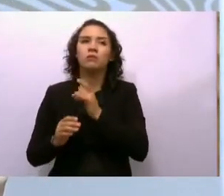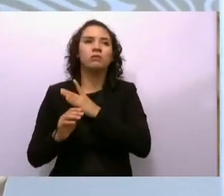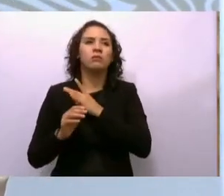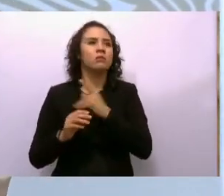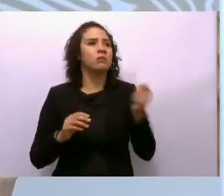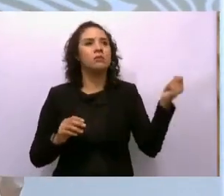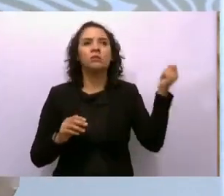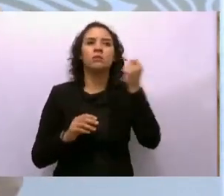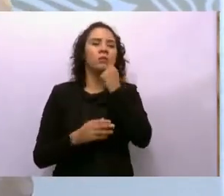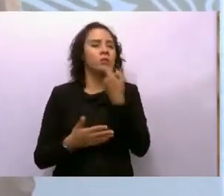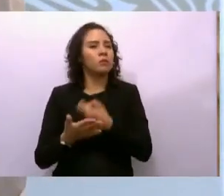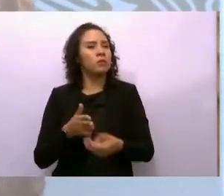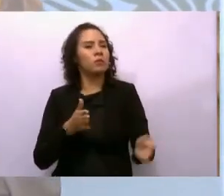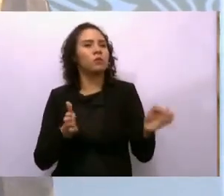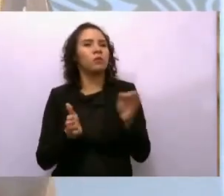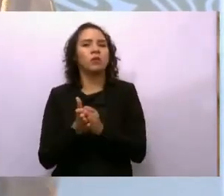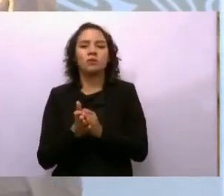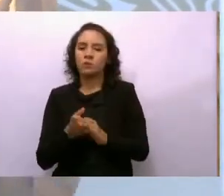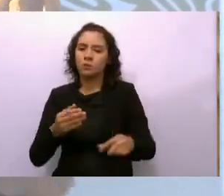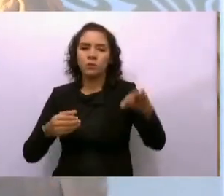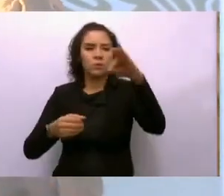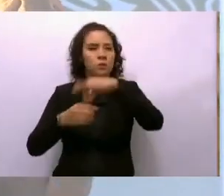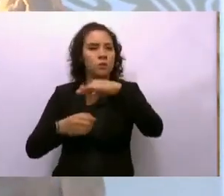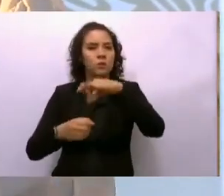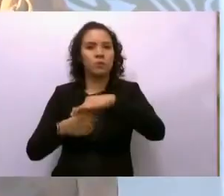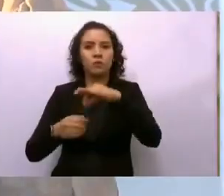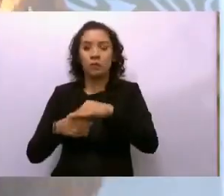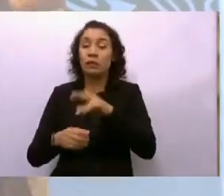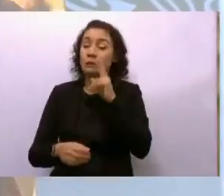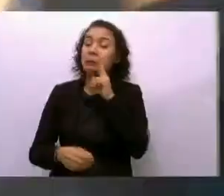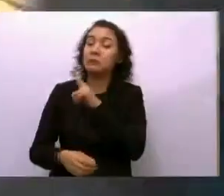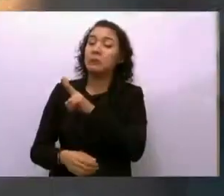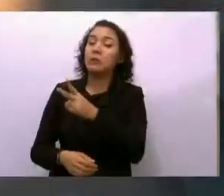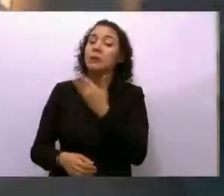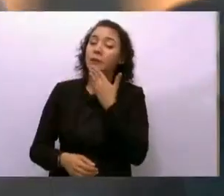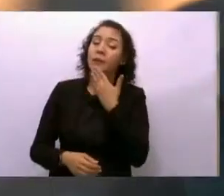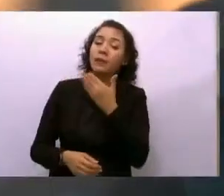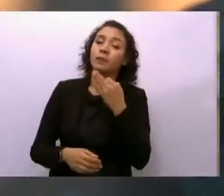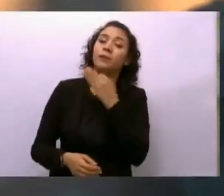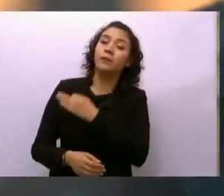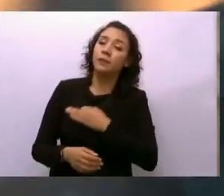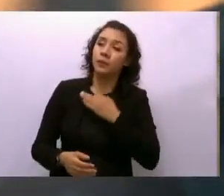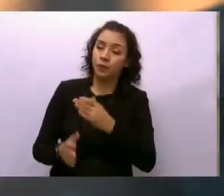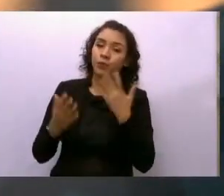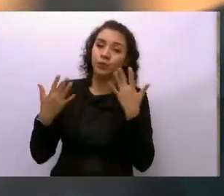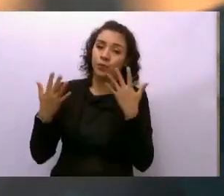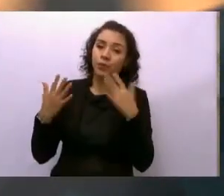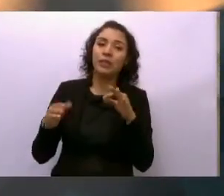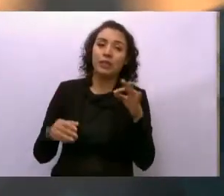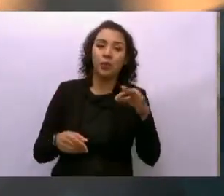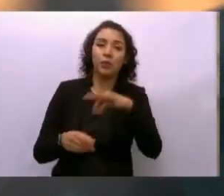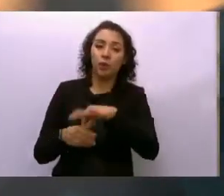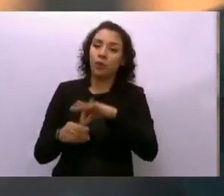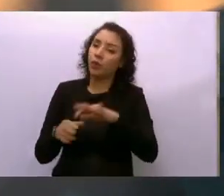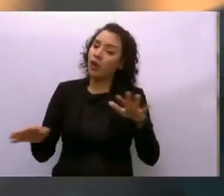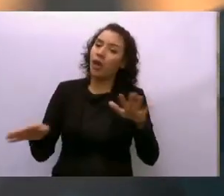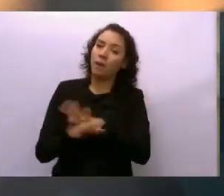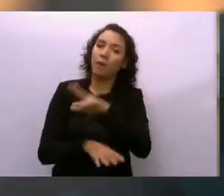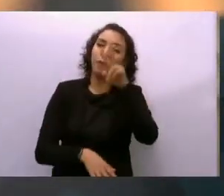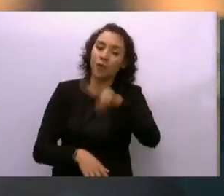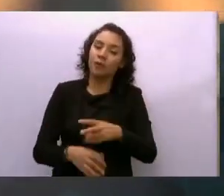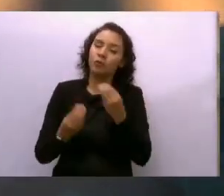mal tiempo, ahí estuvo la gente y votó por un cambio verdadero. Por